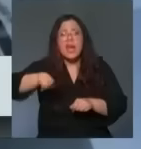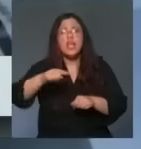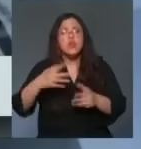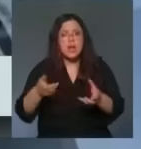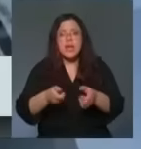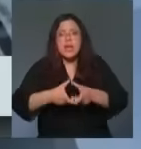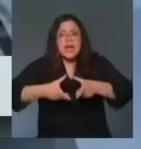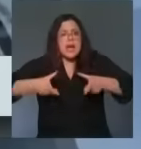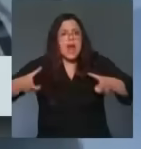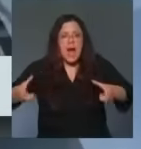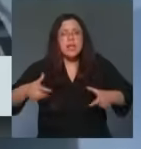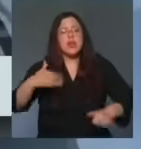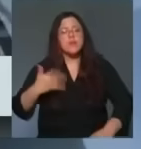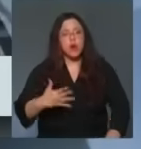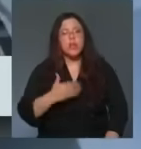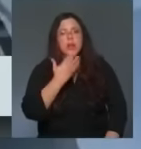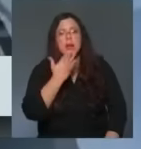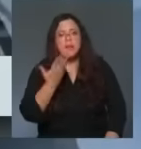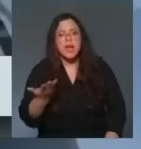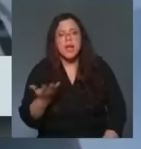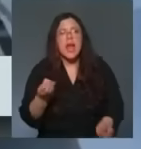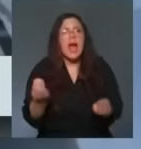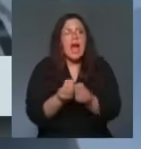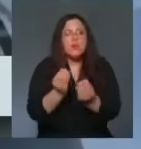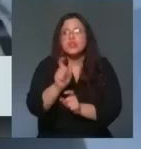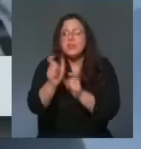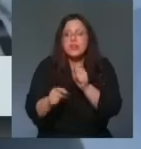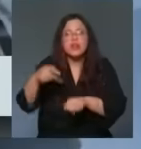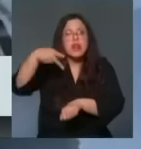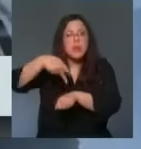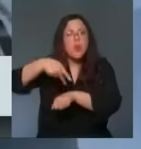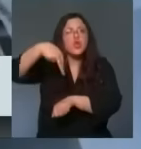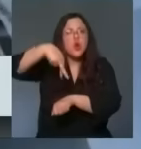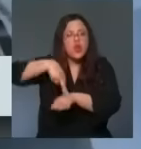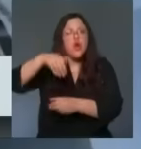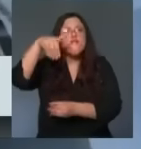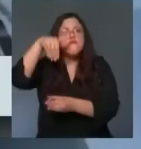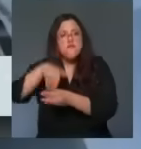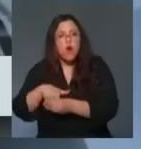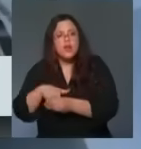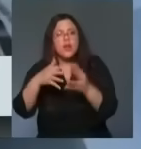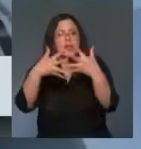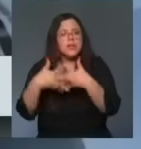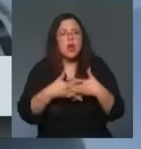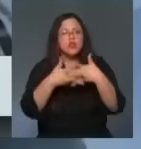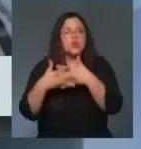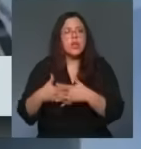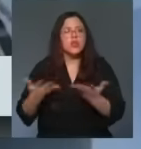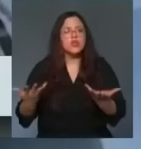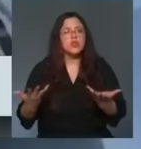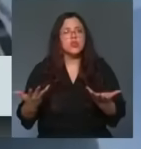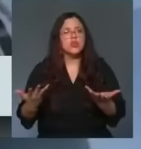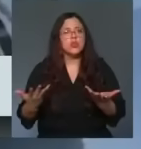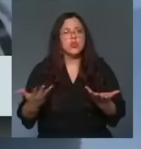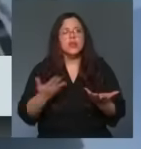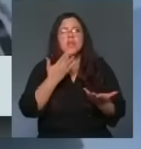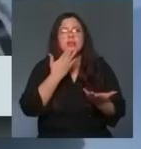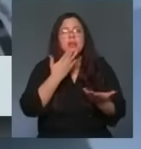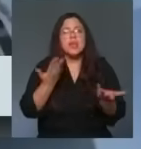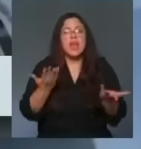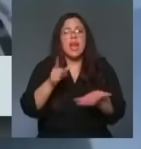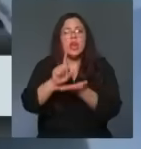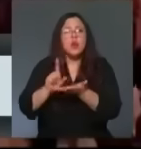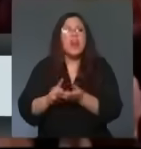grande, es muy importante, porque hay bastantes puertorriqueños que votan en Estados Unidos, incluso en estados más demócratas